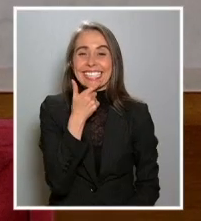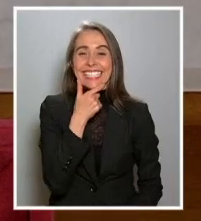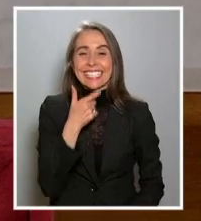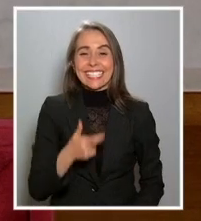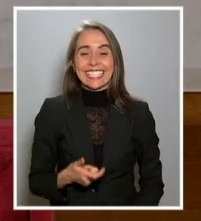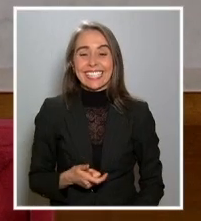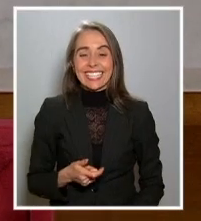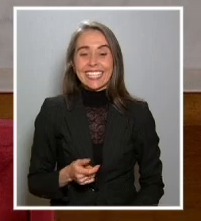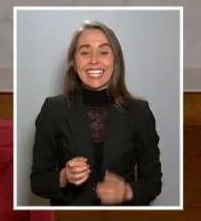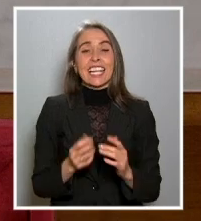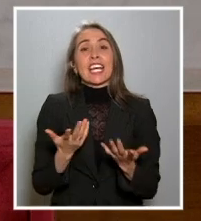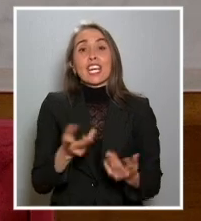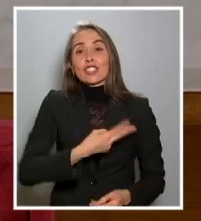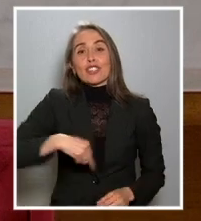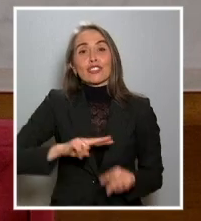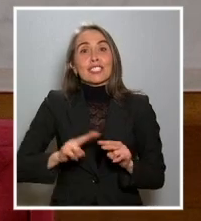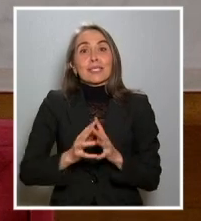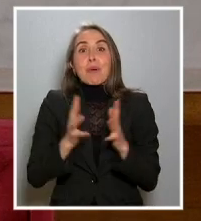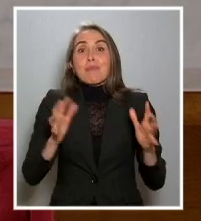Es que hemos hecho tantas cosas